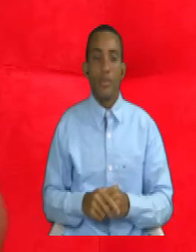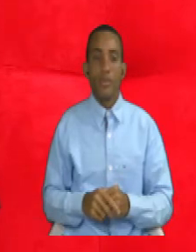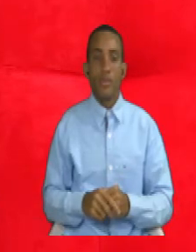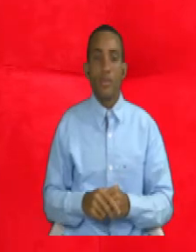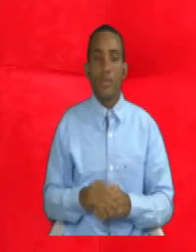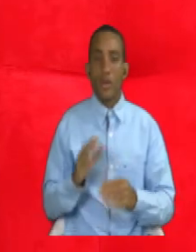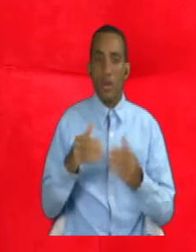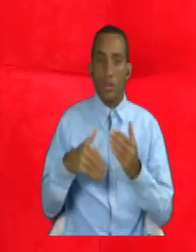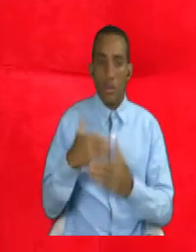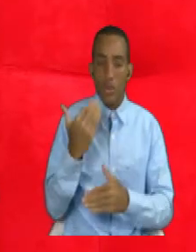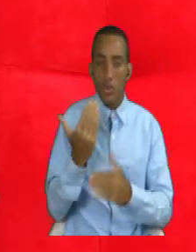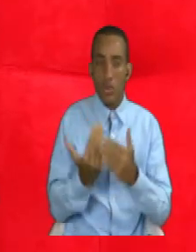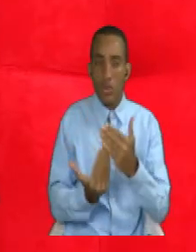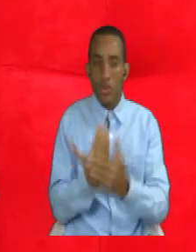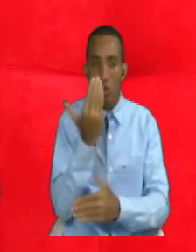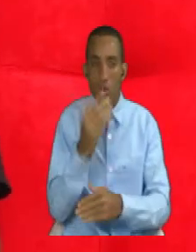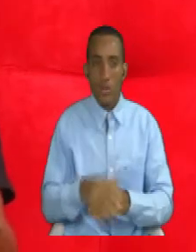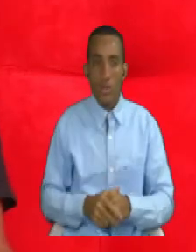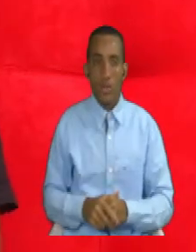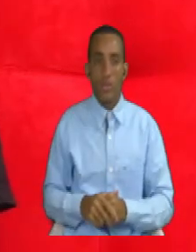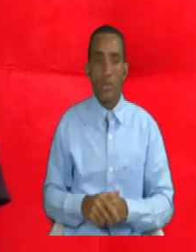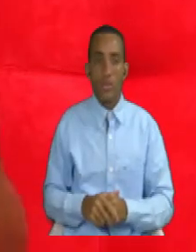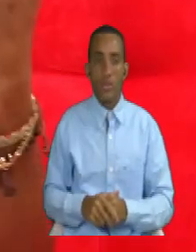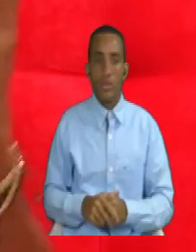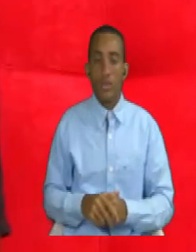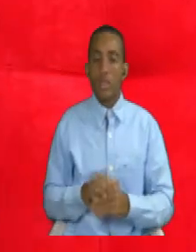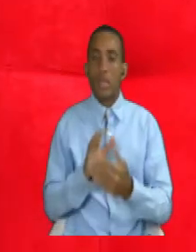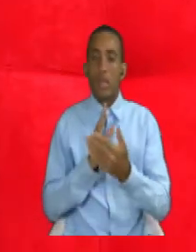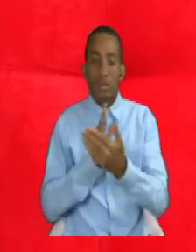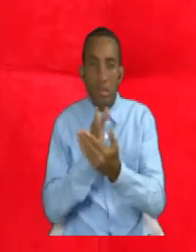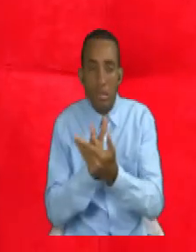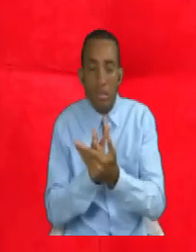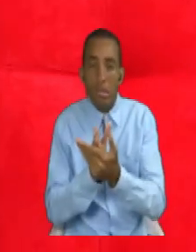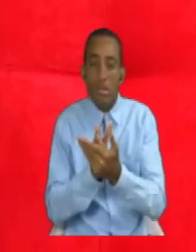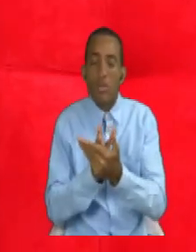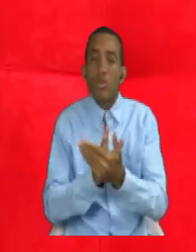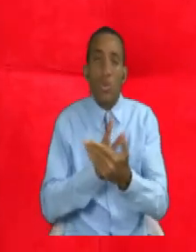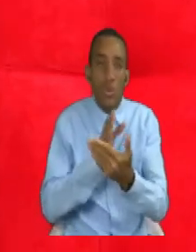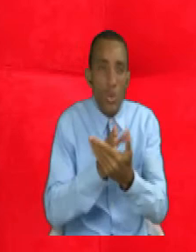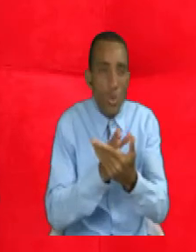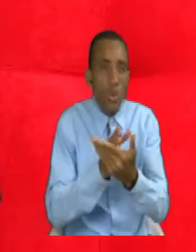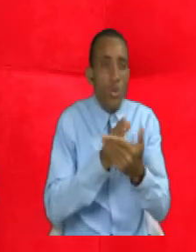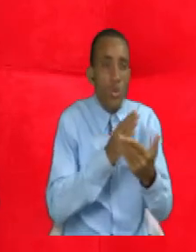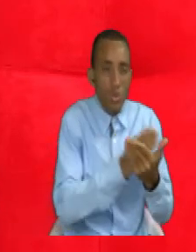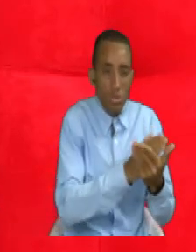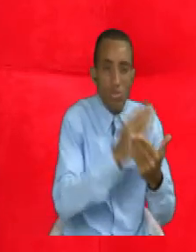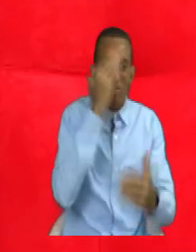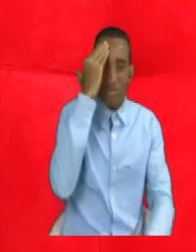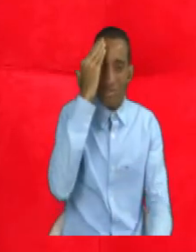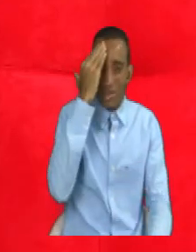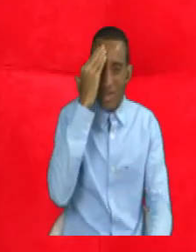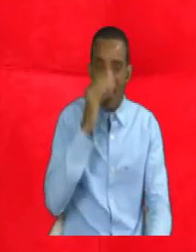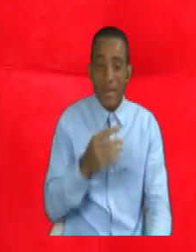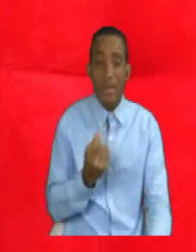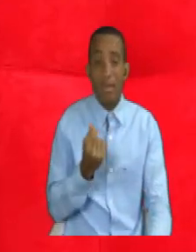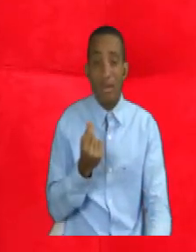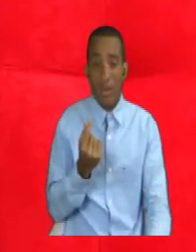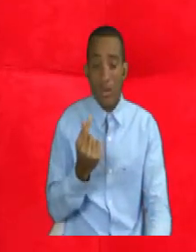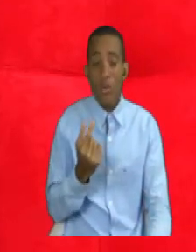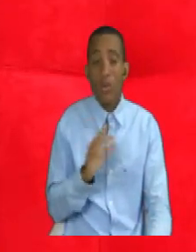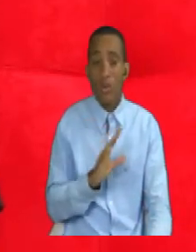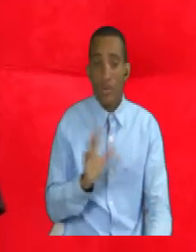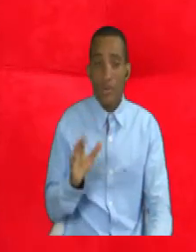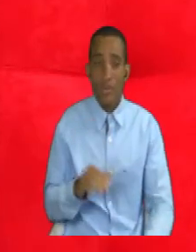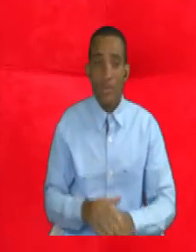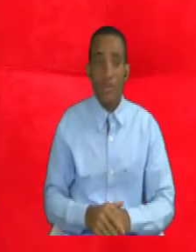principiante, digamos, o nuevo. Tocar puertas así, llegar. Uno sabe que en este medio El dinero se mueve mucho, ¿sí? Sí, claro.